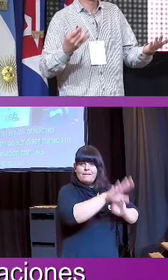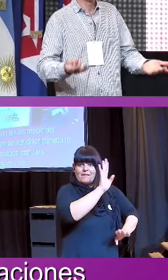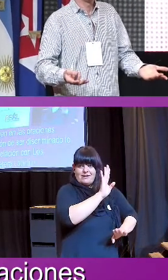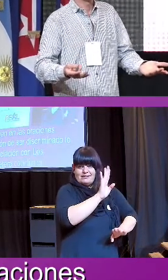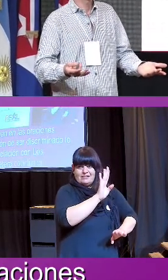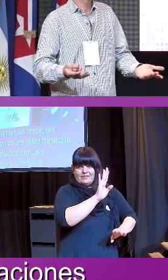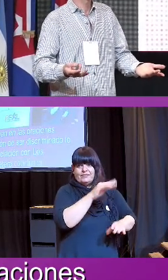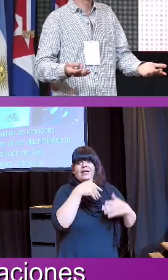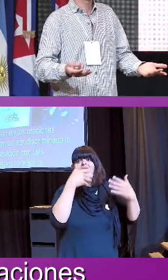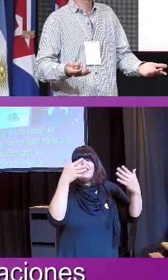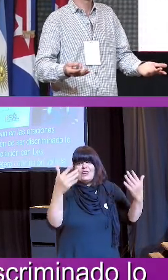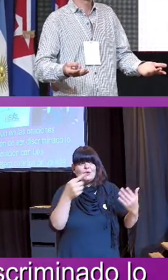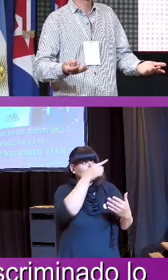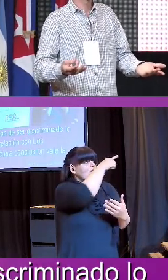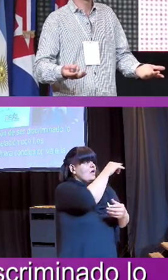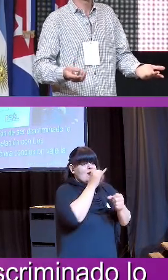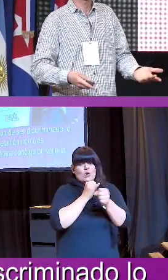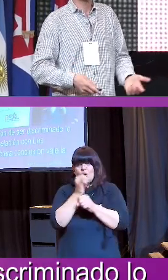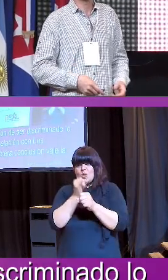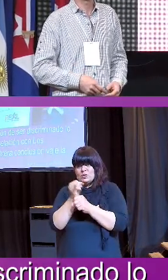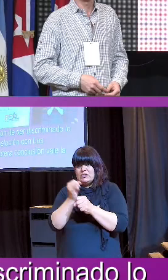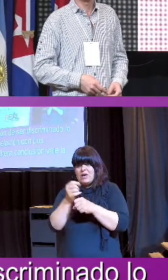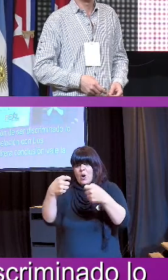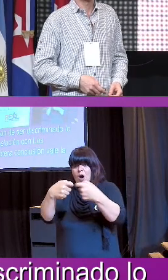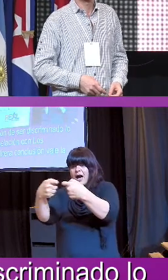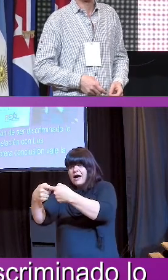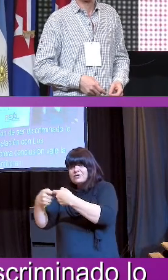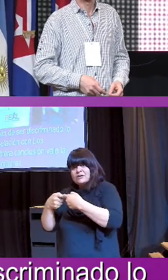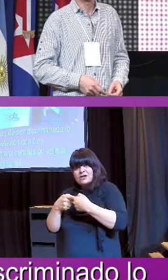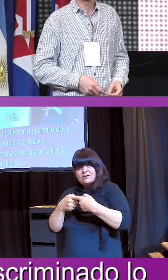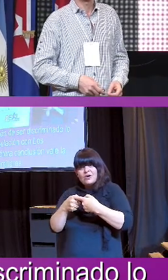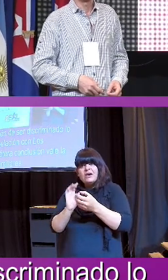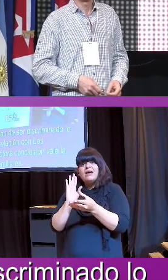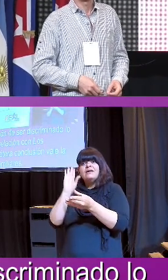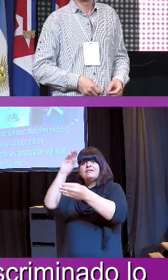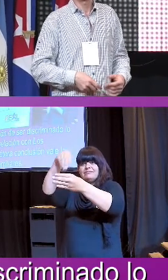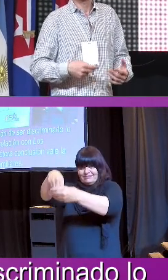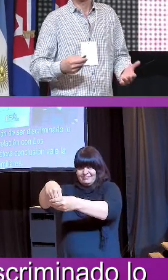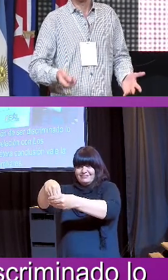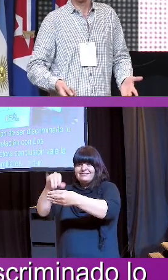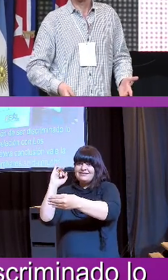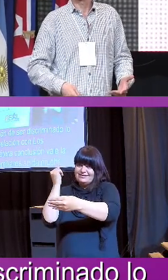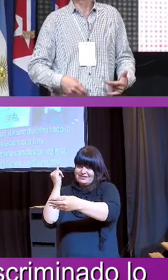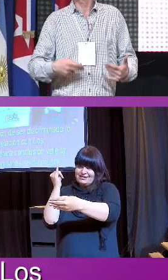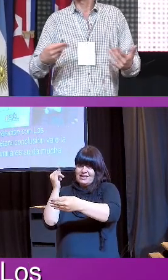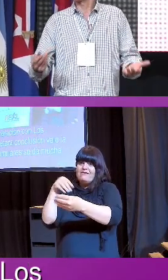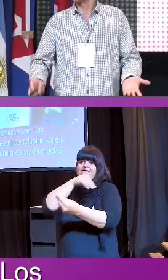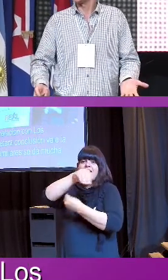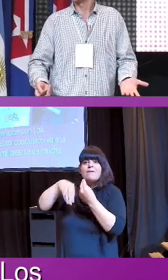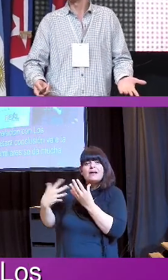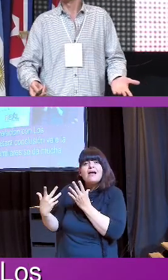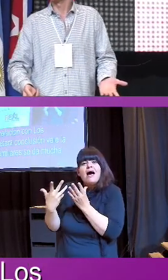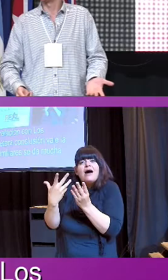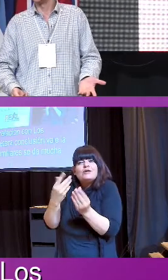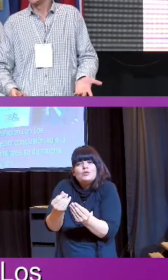Conclusión, vale la pena participar en asociaciones de familiares, ¿sí? Da mucha contención, da mucho acceso